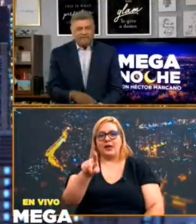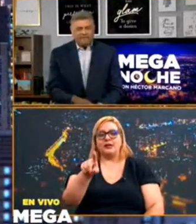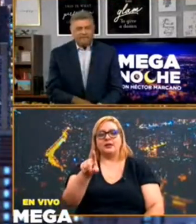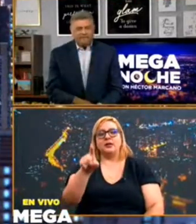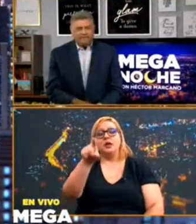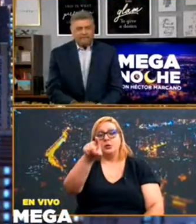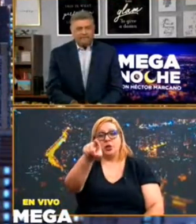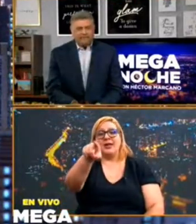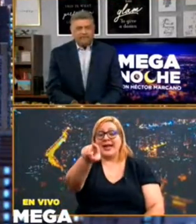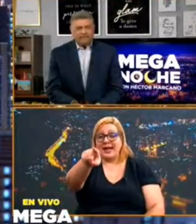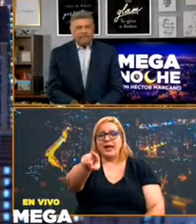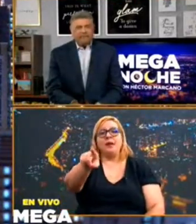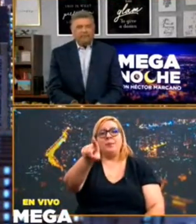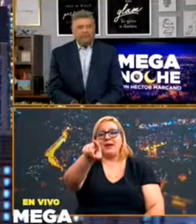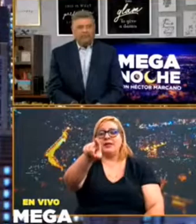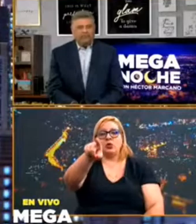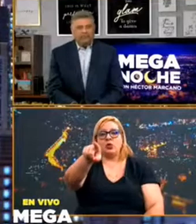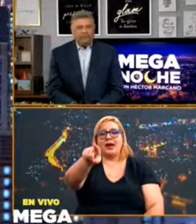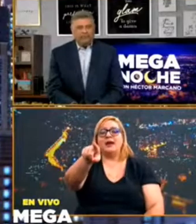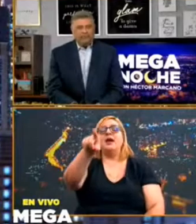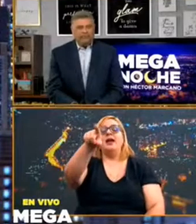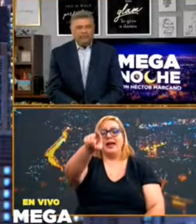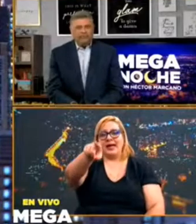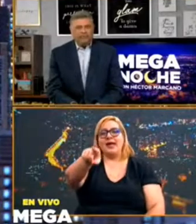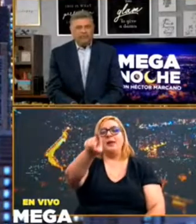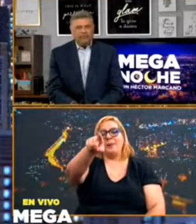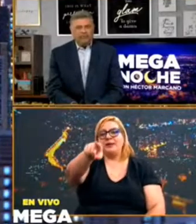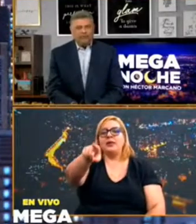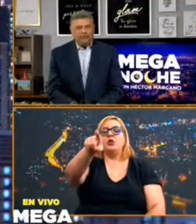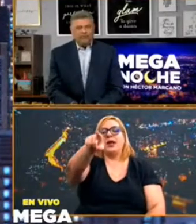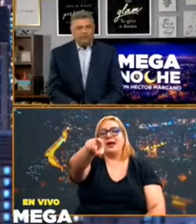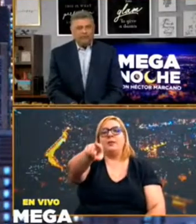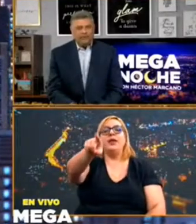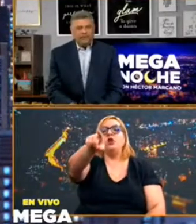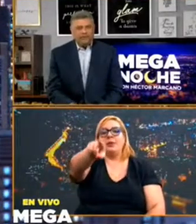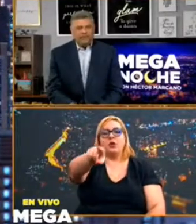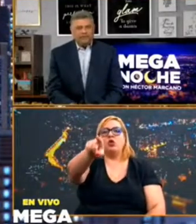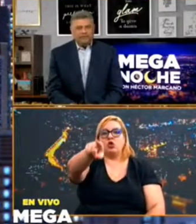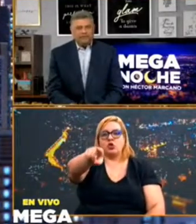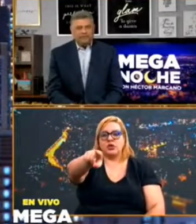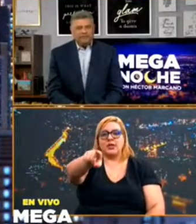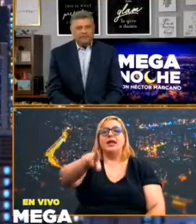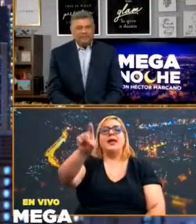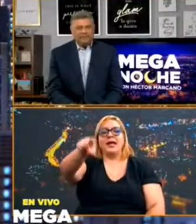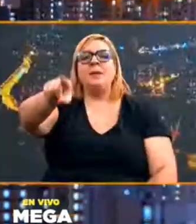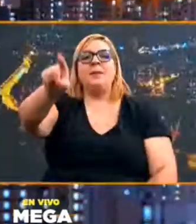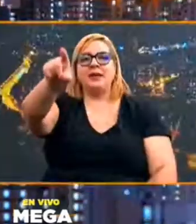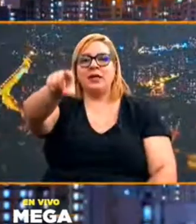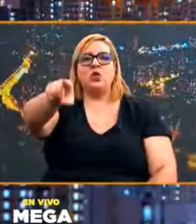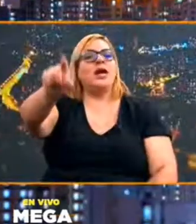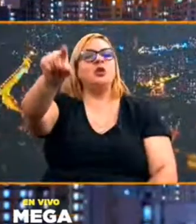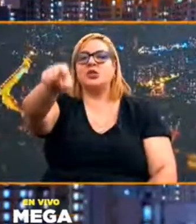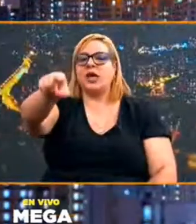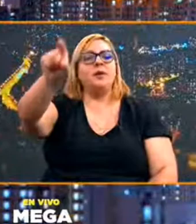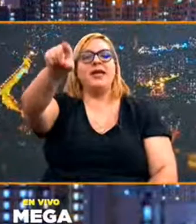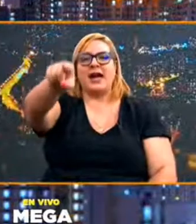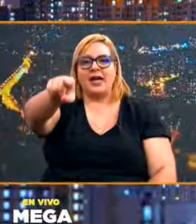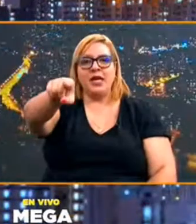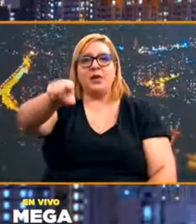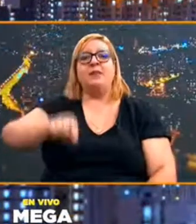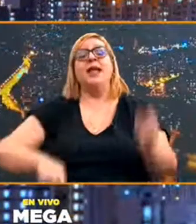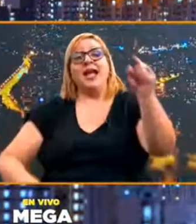la gente. Pues dilo públicamente, dilo, Julio Núñez, yo te perdono. Él en particular a mí no me conoce. Él en particular no sabe mi